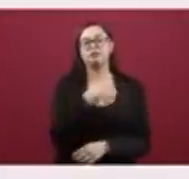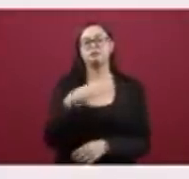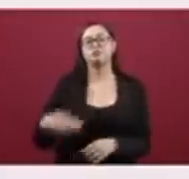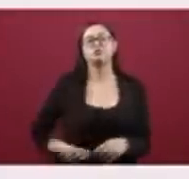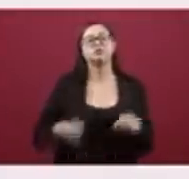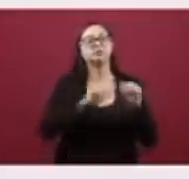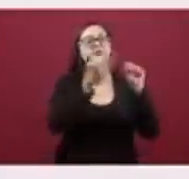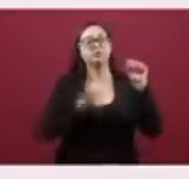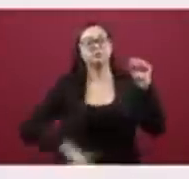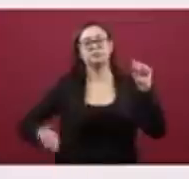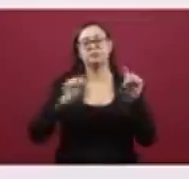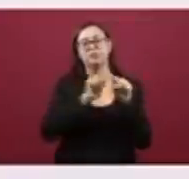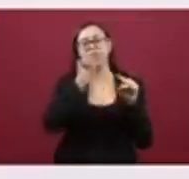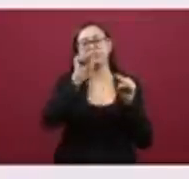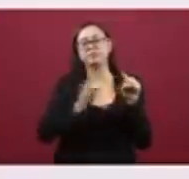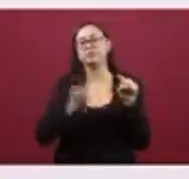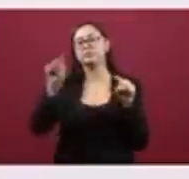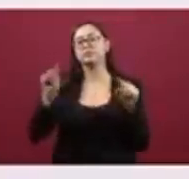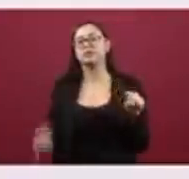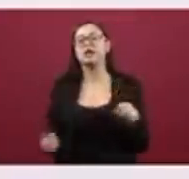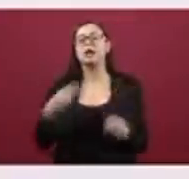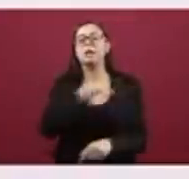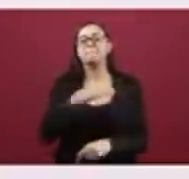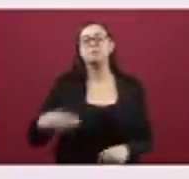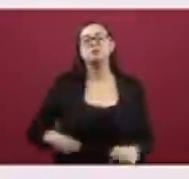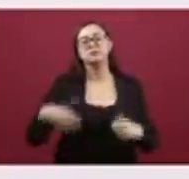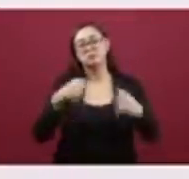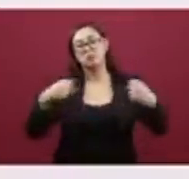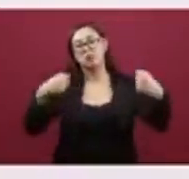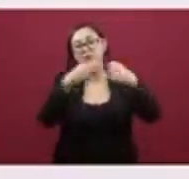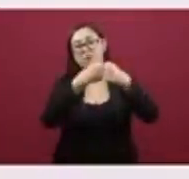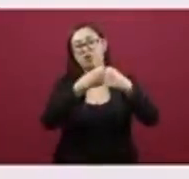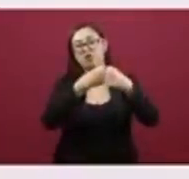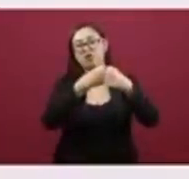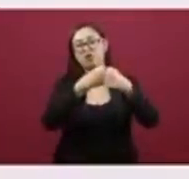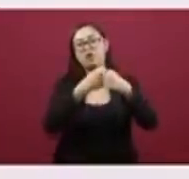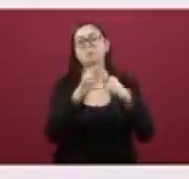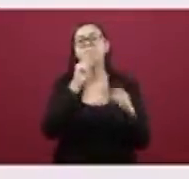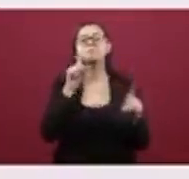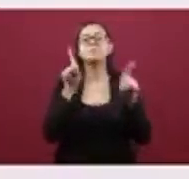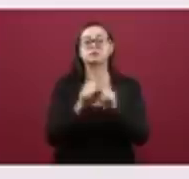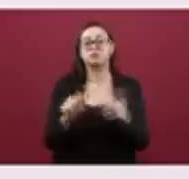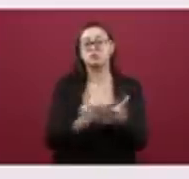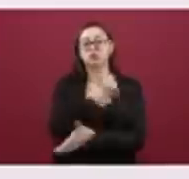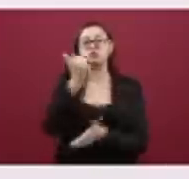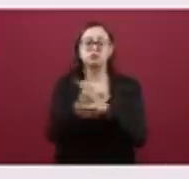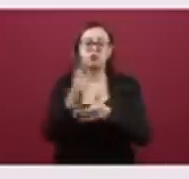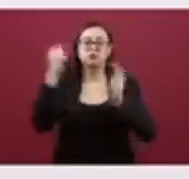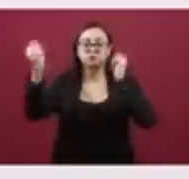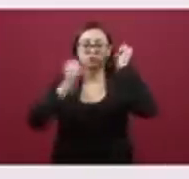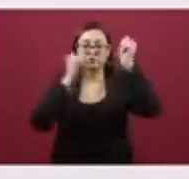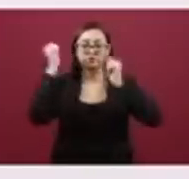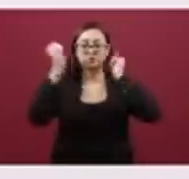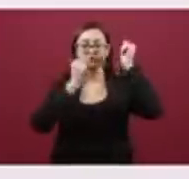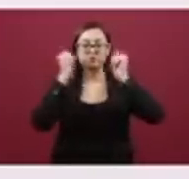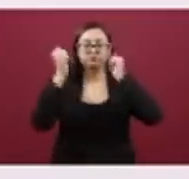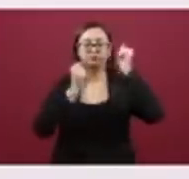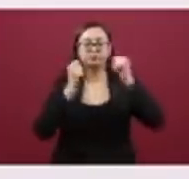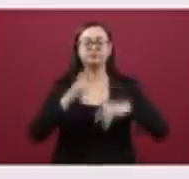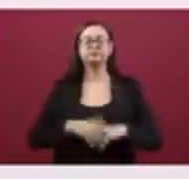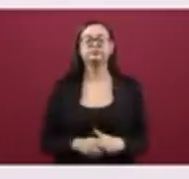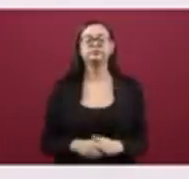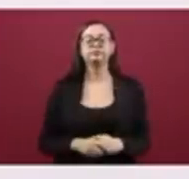tanto en municipios de la frontera como en las ciudades turísticas para